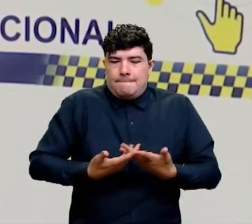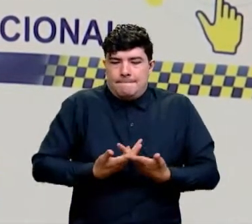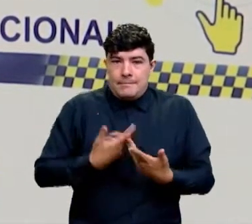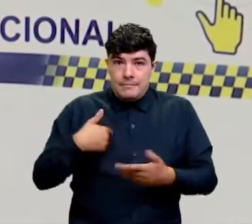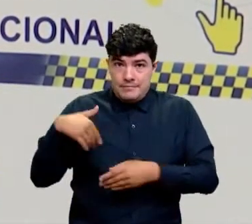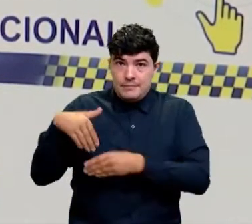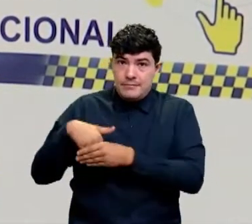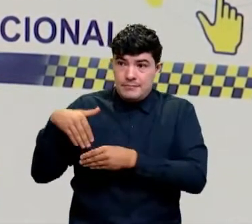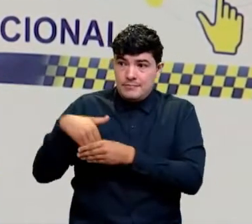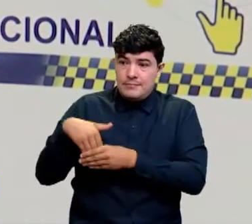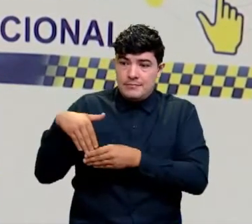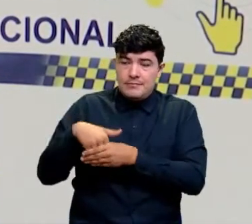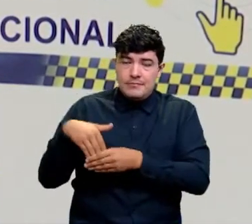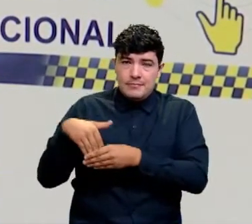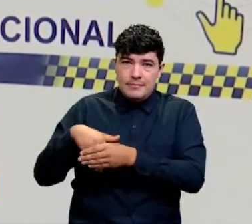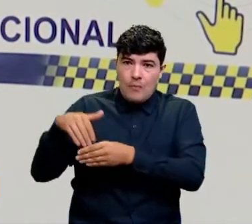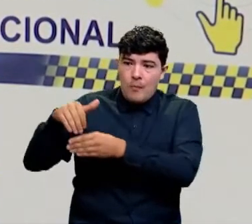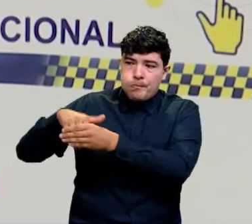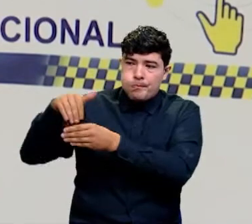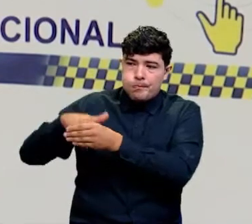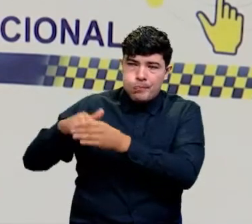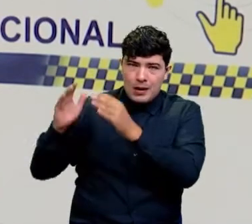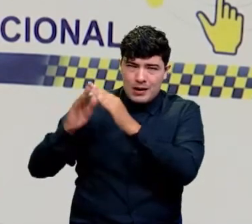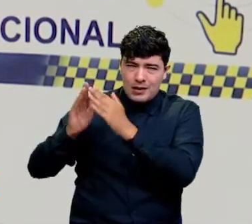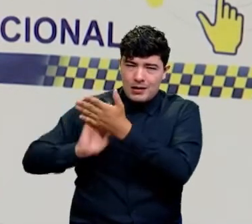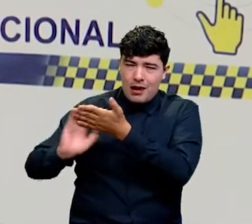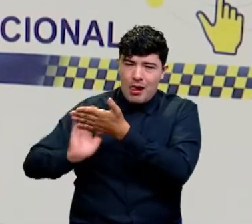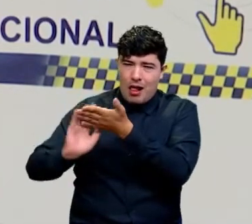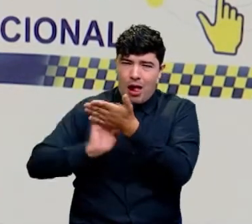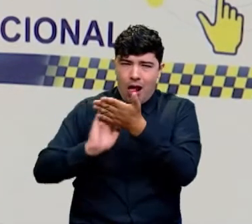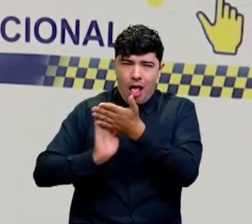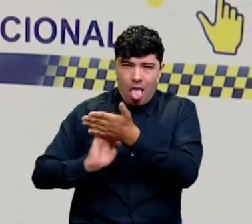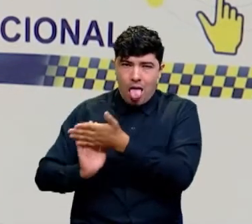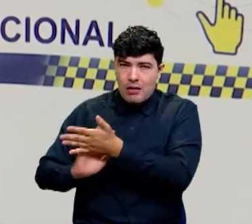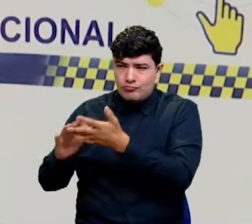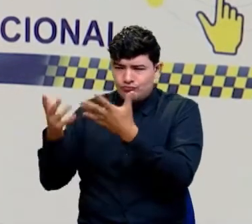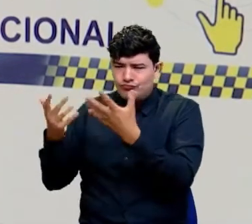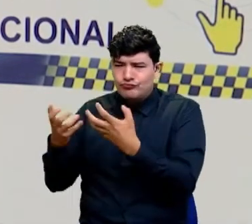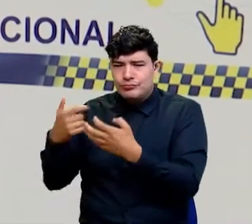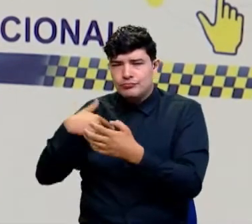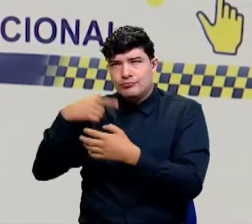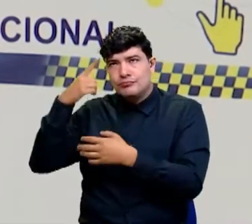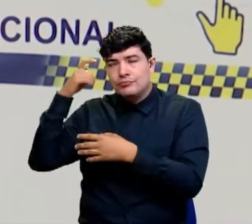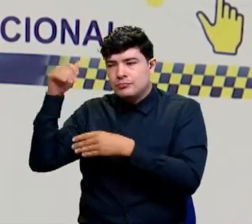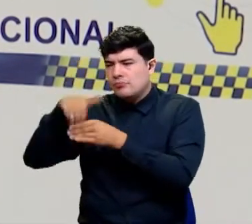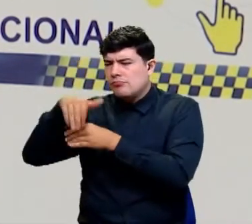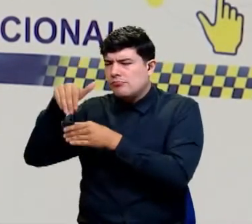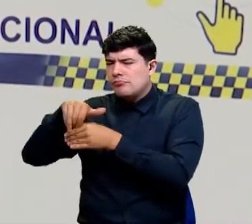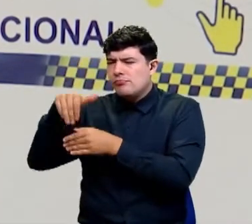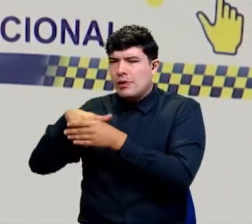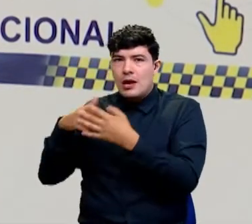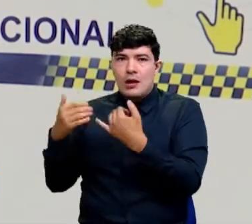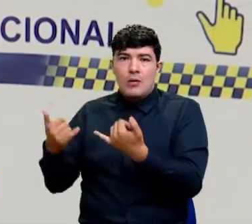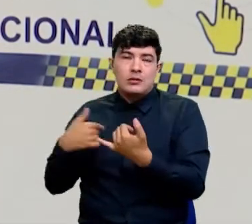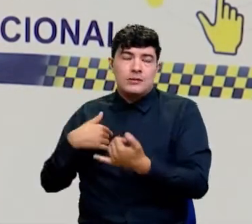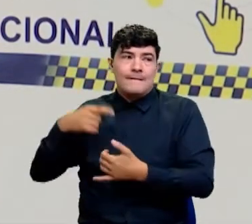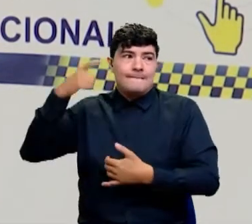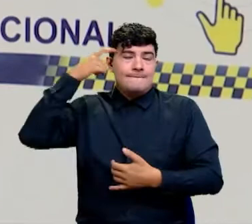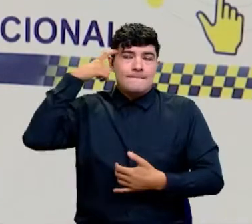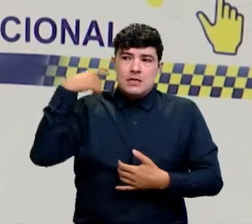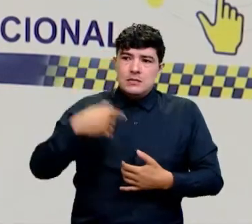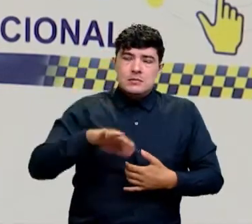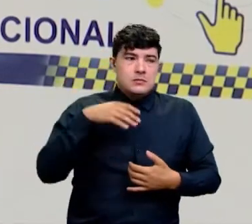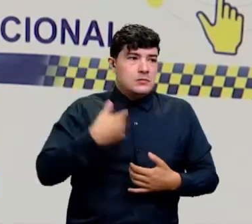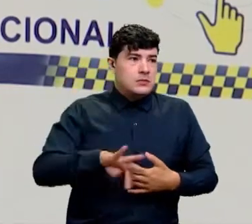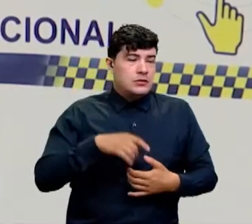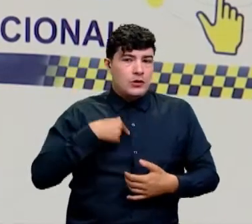ahorros que tenía para el arreglo de la casa, porque en ese momento pues uno no piensa en